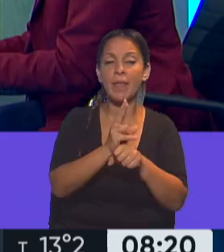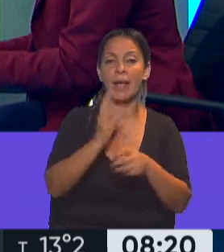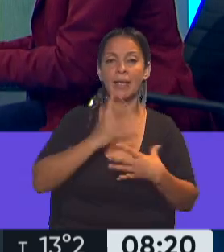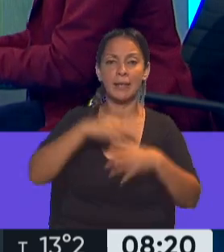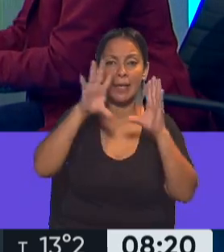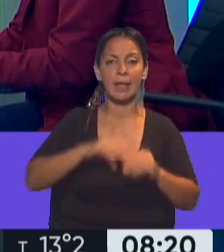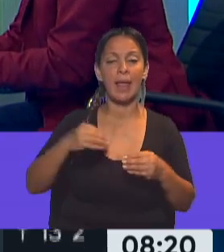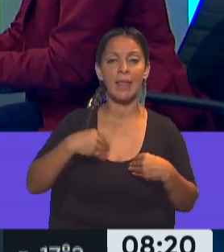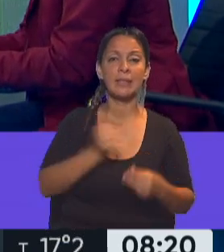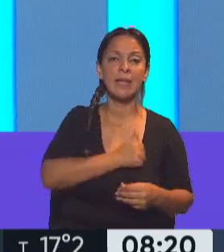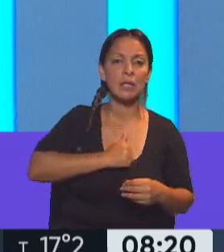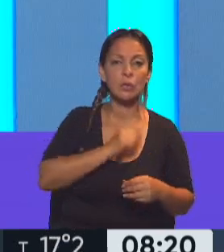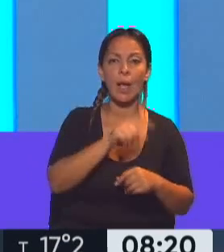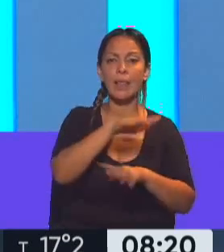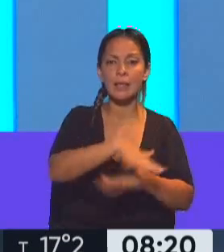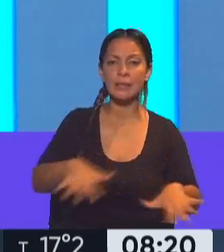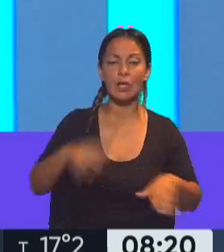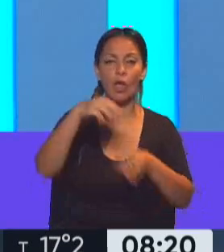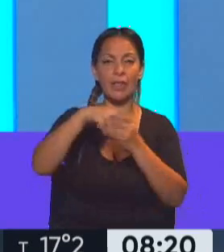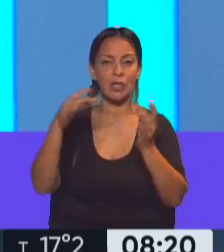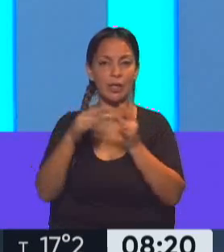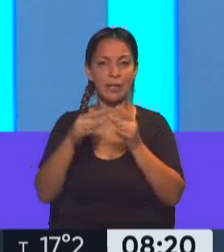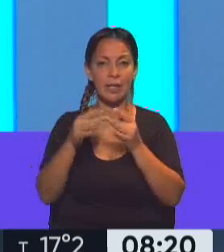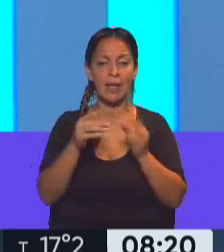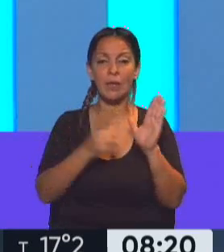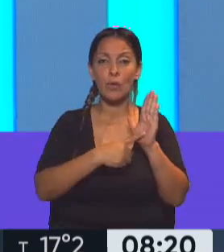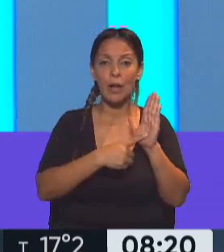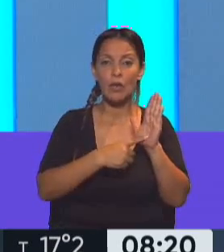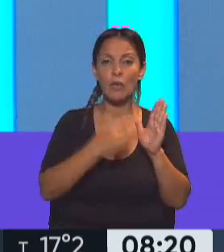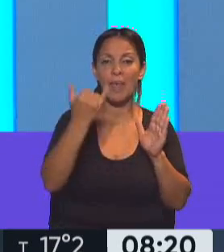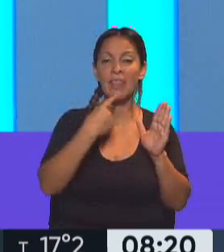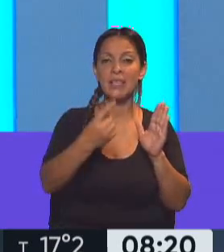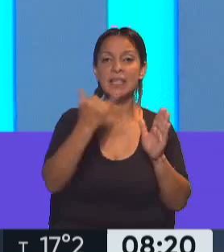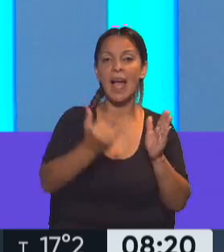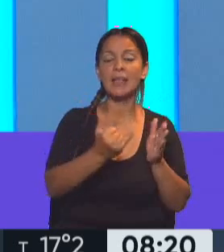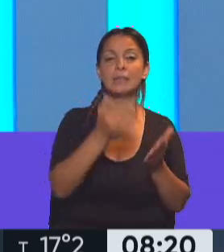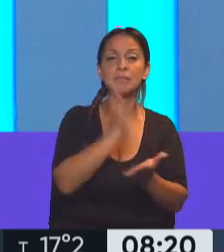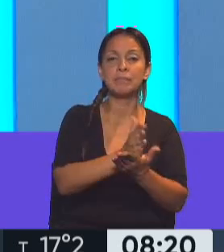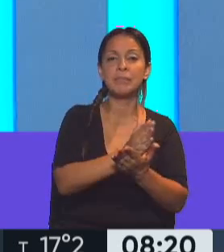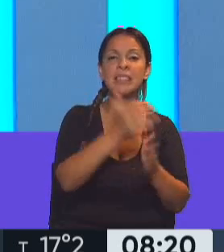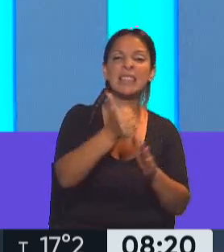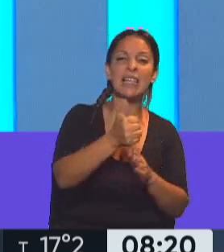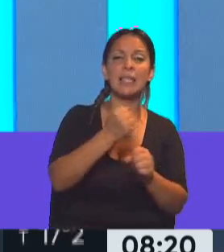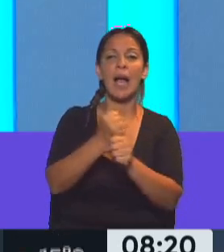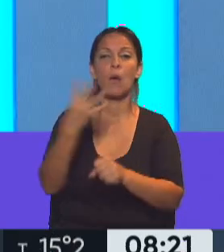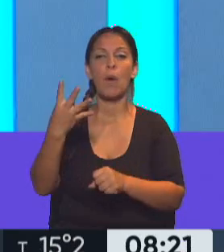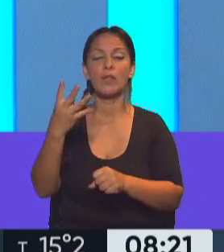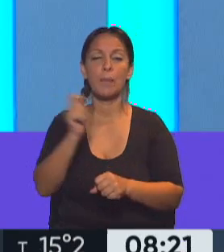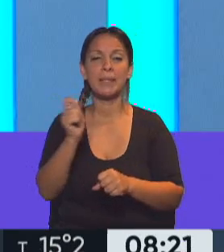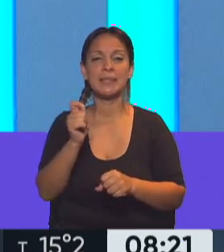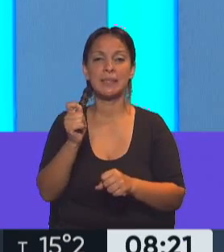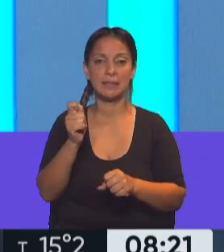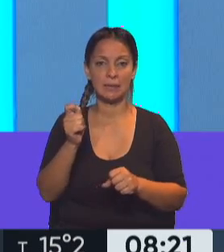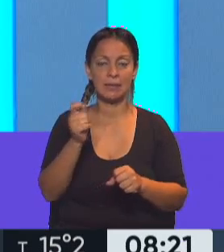adolescentes en Internet. Una norma que conlleva una pena de 6 meses a 4 años de prisión. Le contamos a las